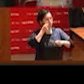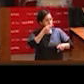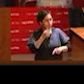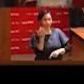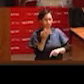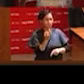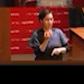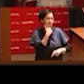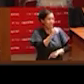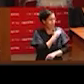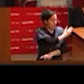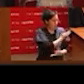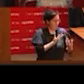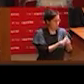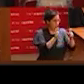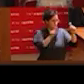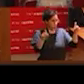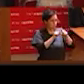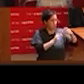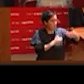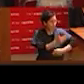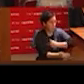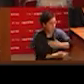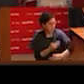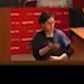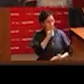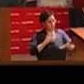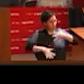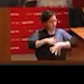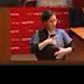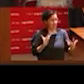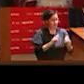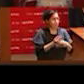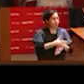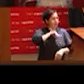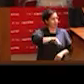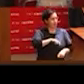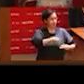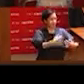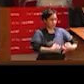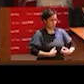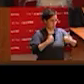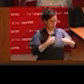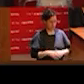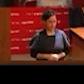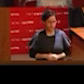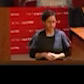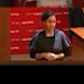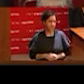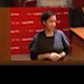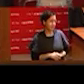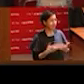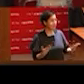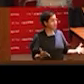importante poder acompañar y acompañar a las empresas en todo ese proceso para que se sintieran más seguras En definitiva qué es lo que